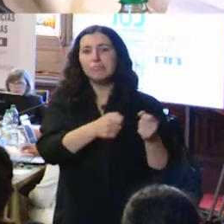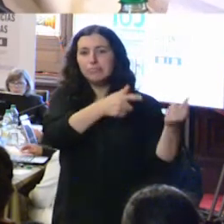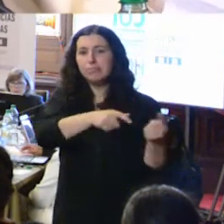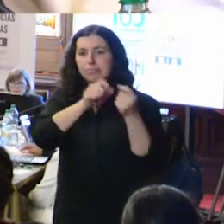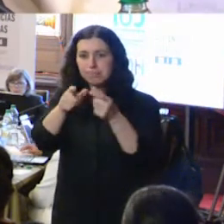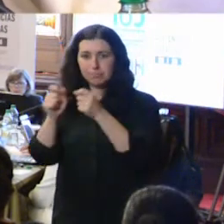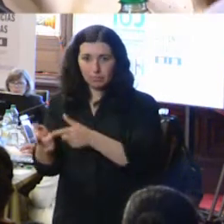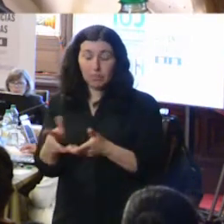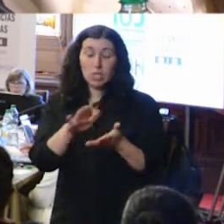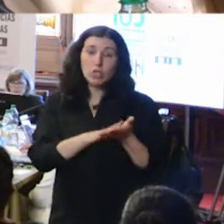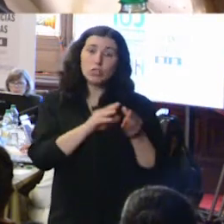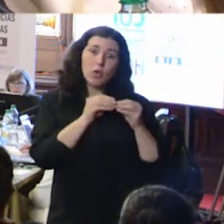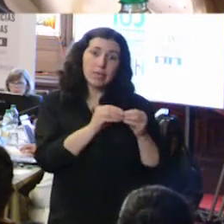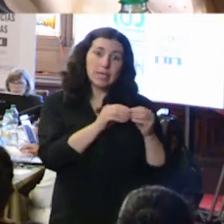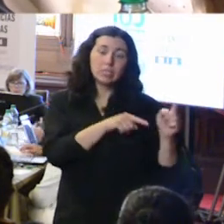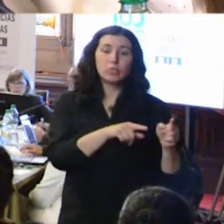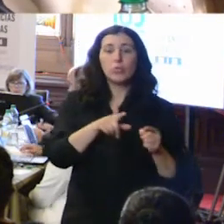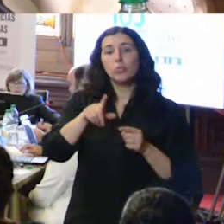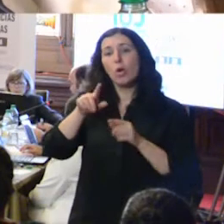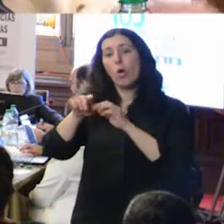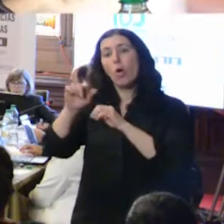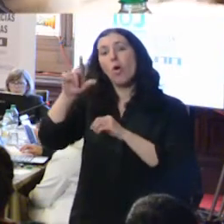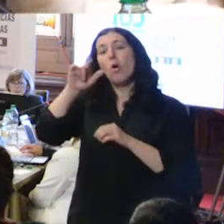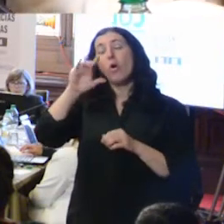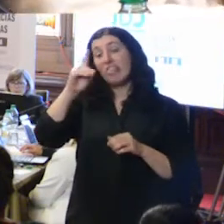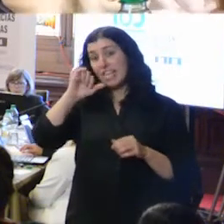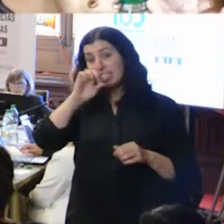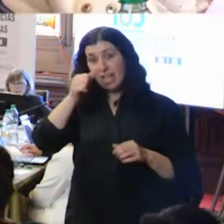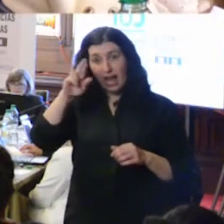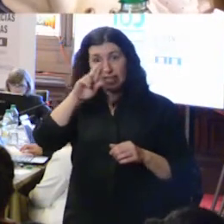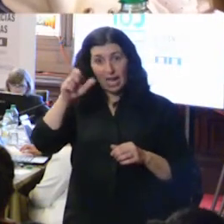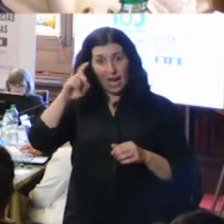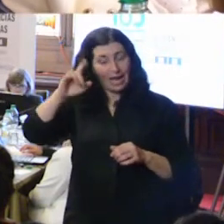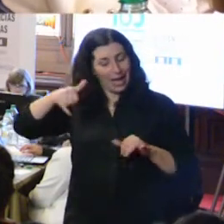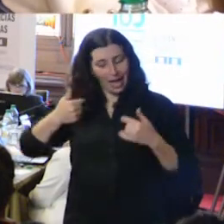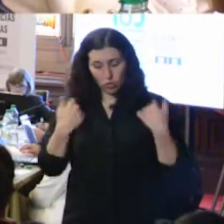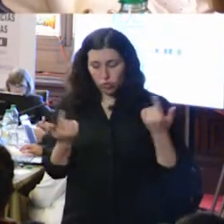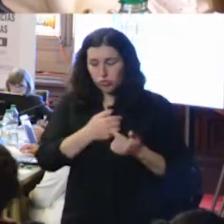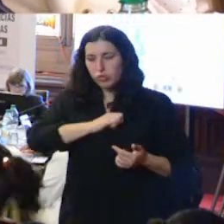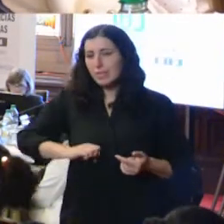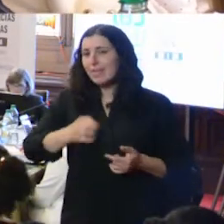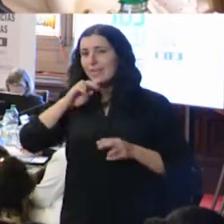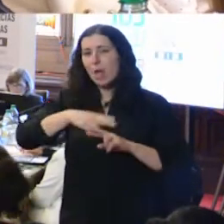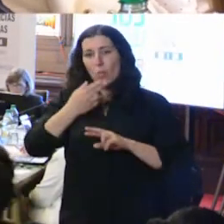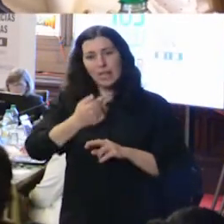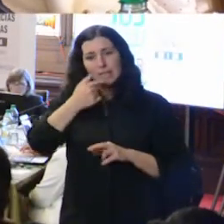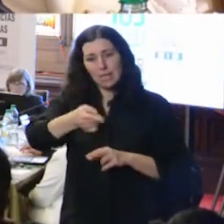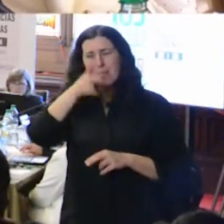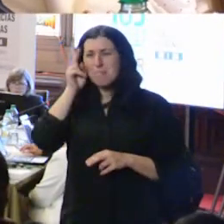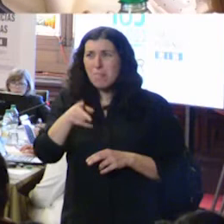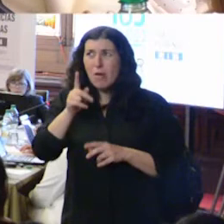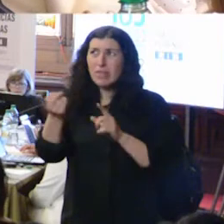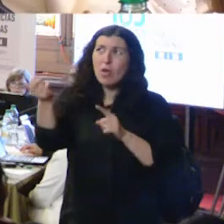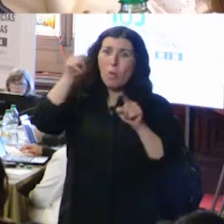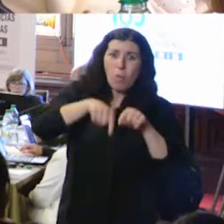de la licenciada Ligia Arriaga, nosotros reiteramos que no hay ninguna prohibición de entrada a la licenciada Rega a